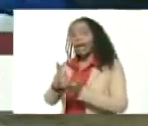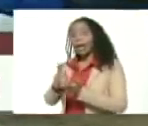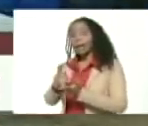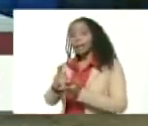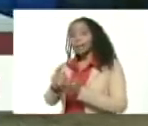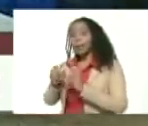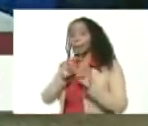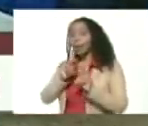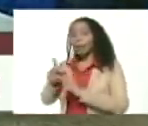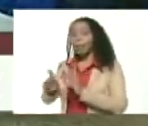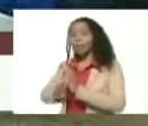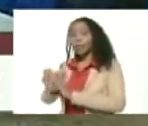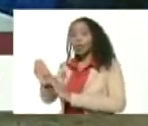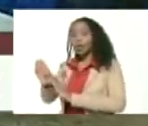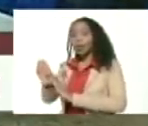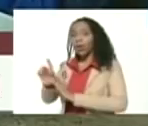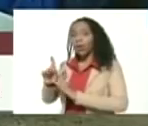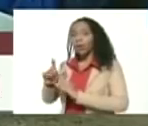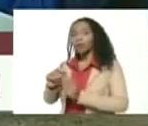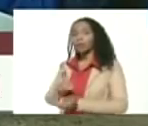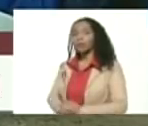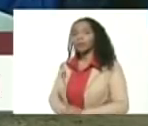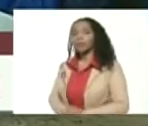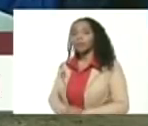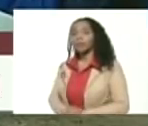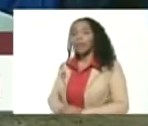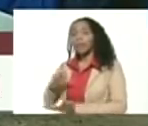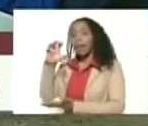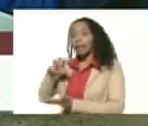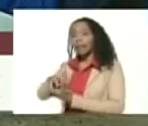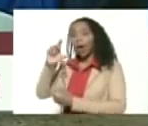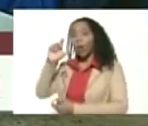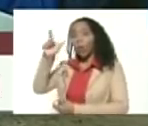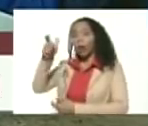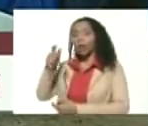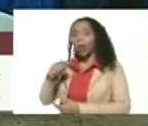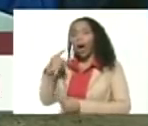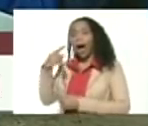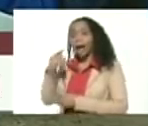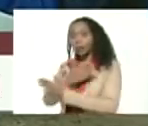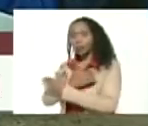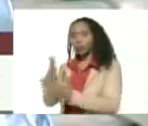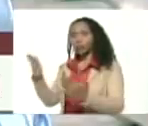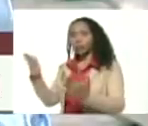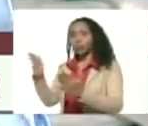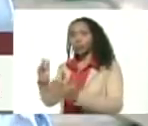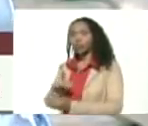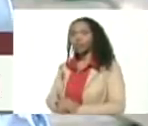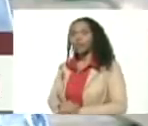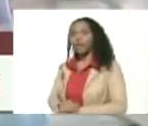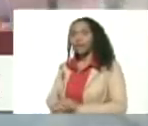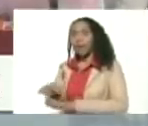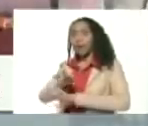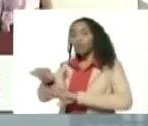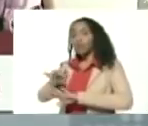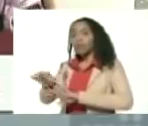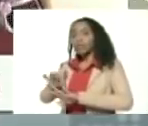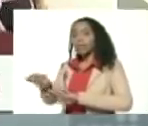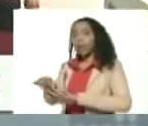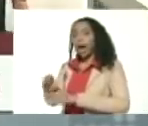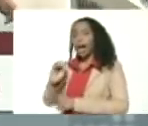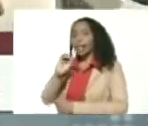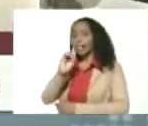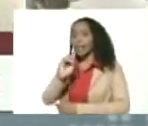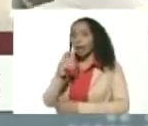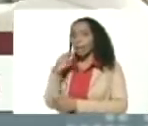la empresa Alcaraván del estado Guárico está a disposición de los municipios a cero